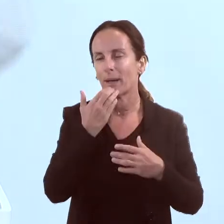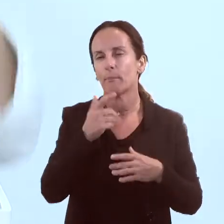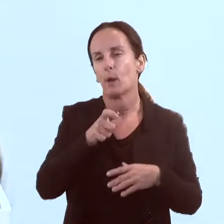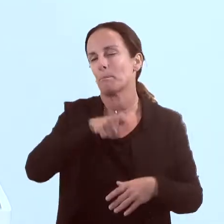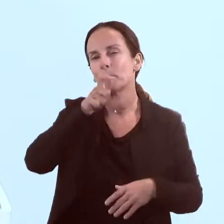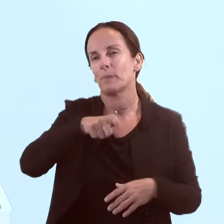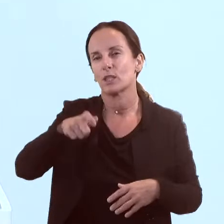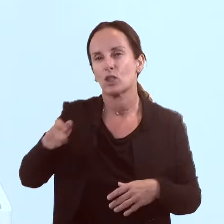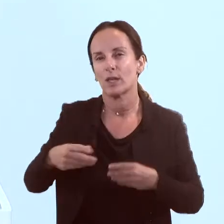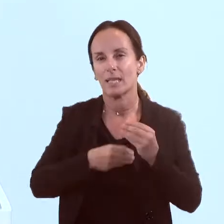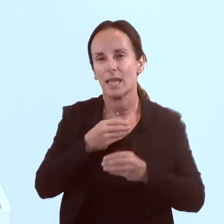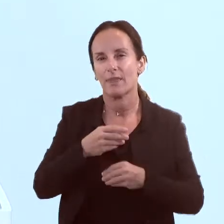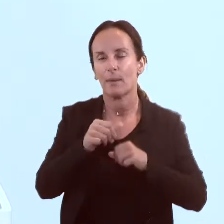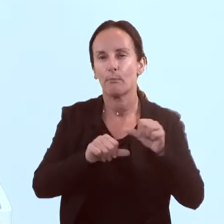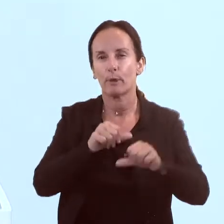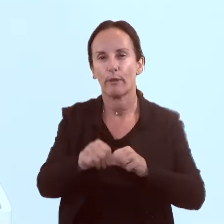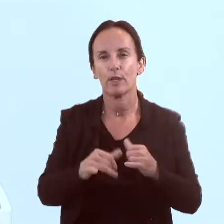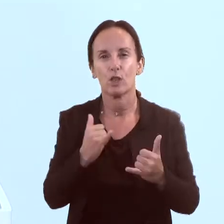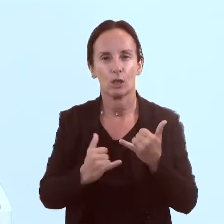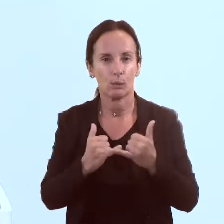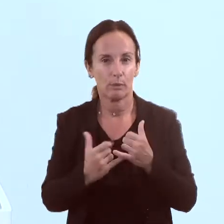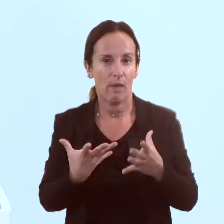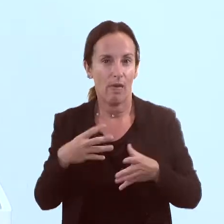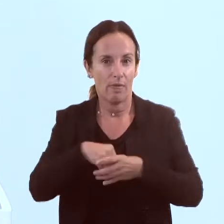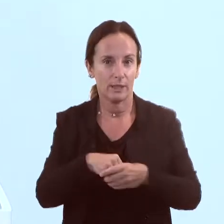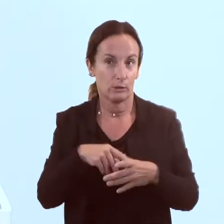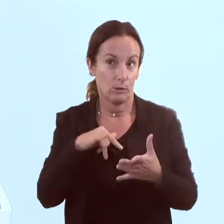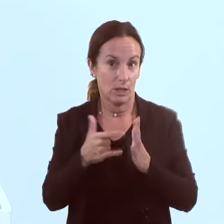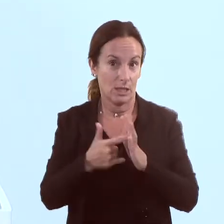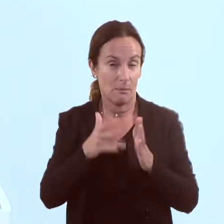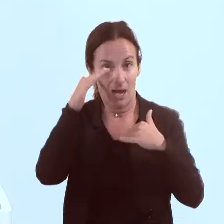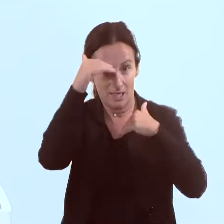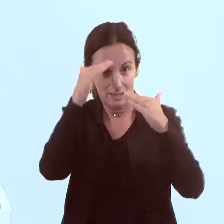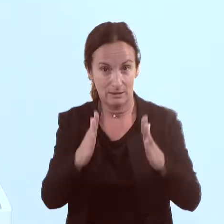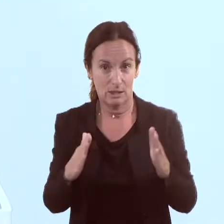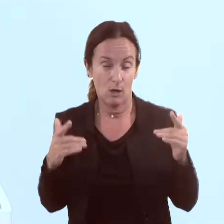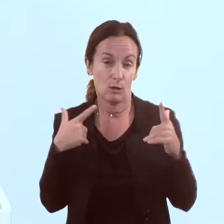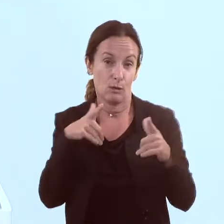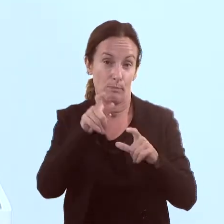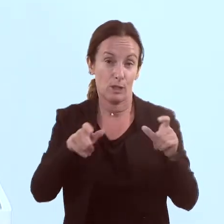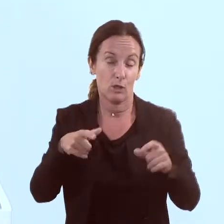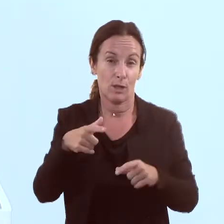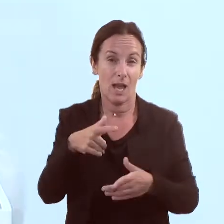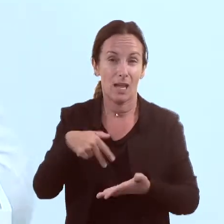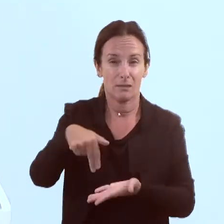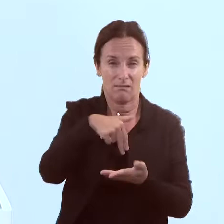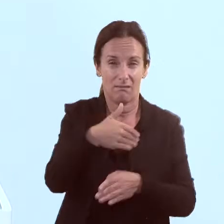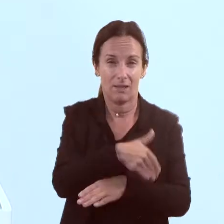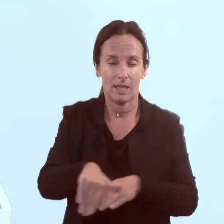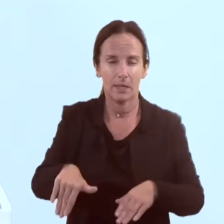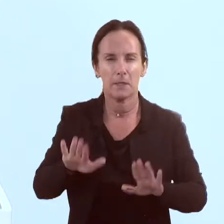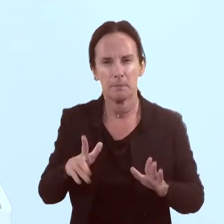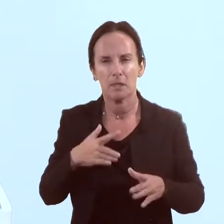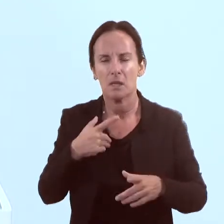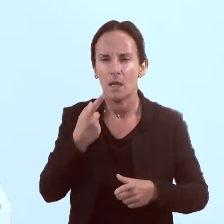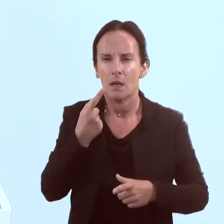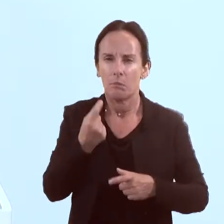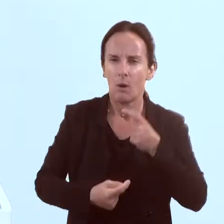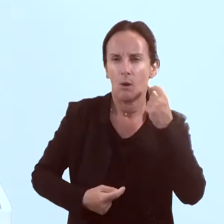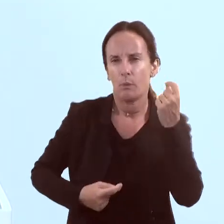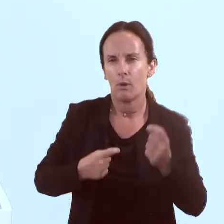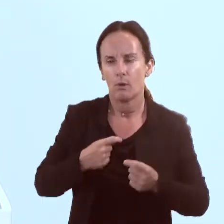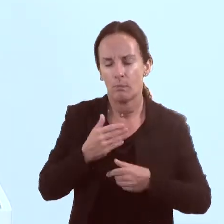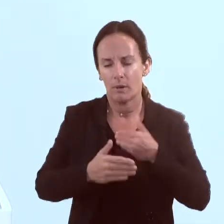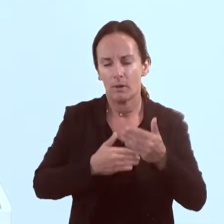de recuperación dentro del sistema de atención al sinhogarismo, las personas se recuperan, hacen todo su proceso, están estupendas y